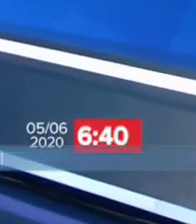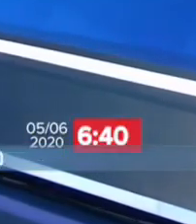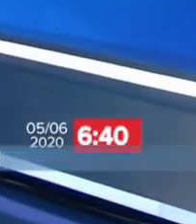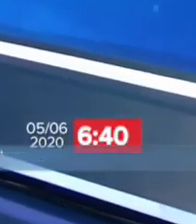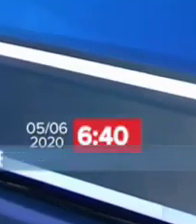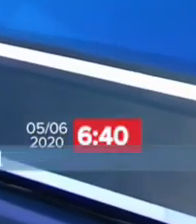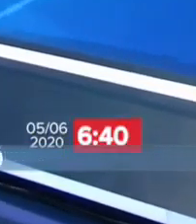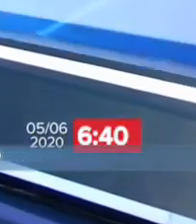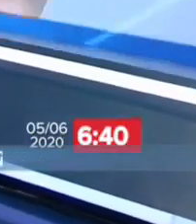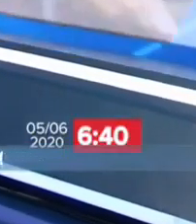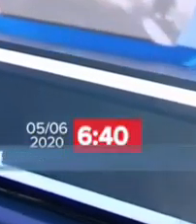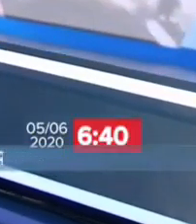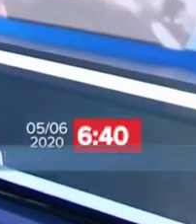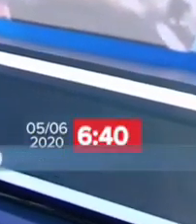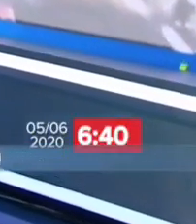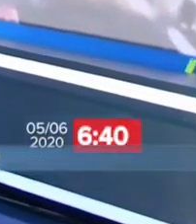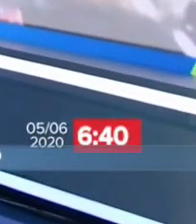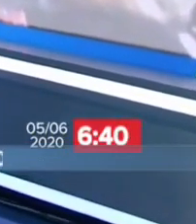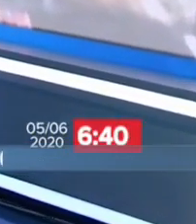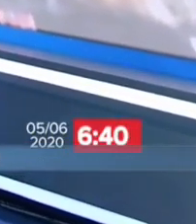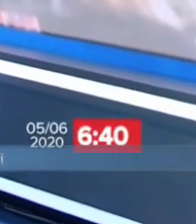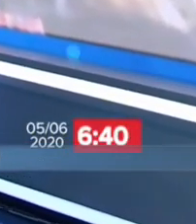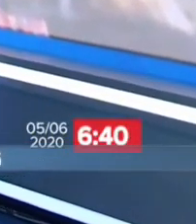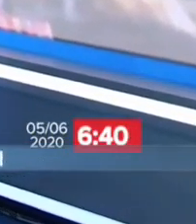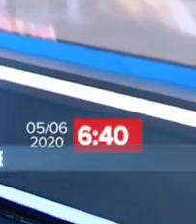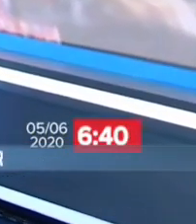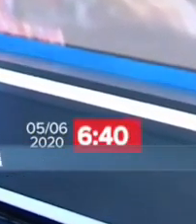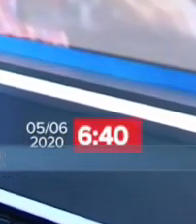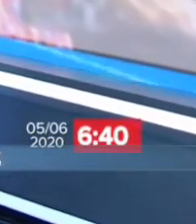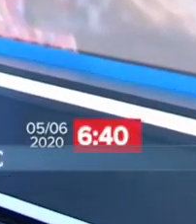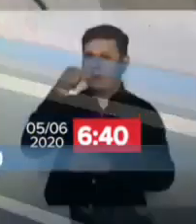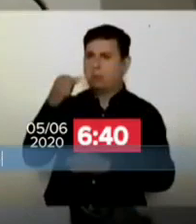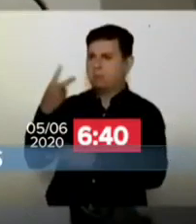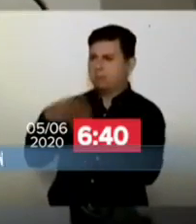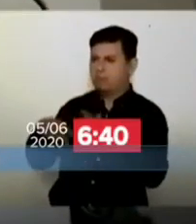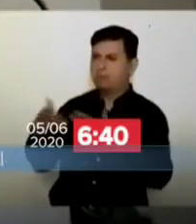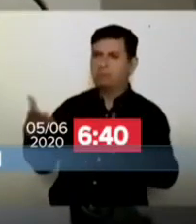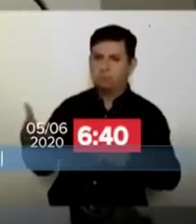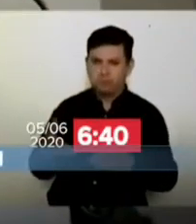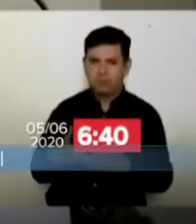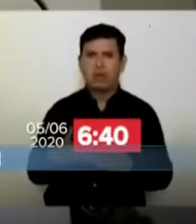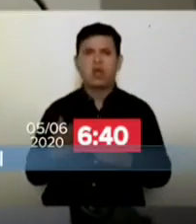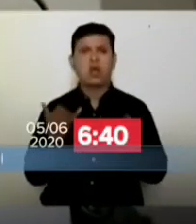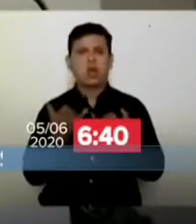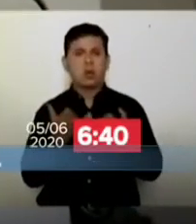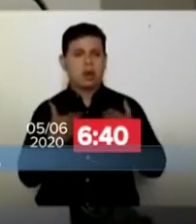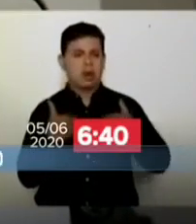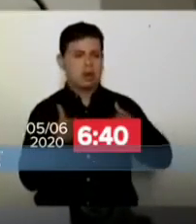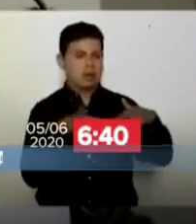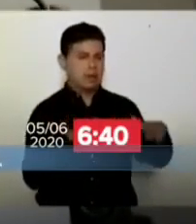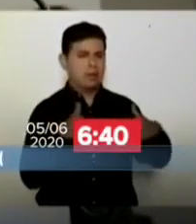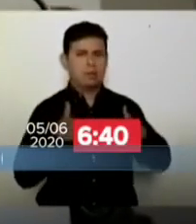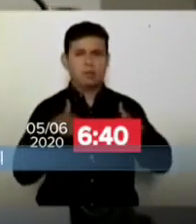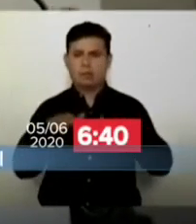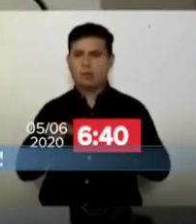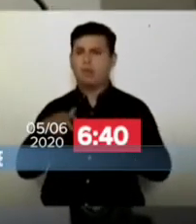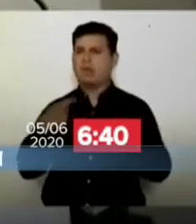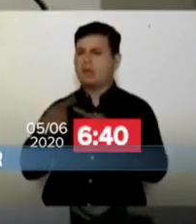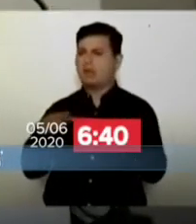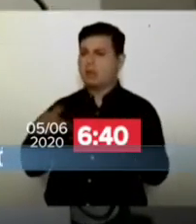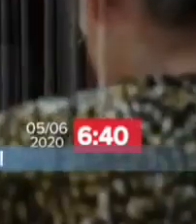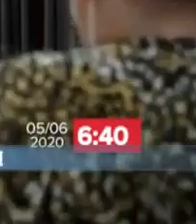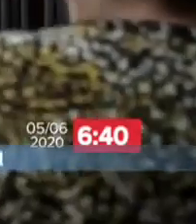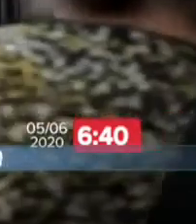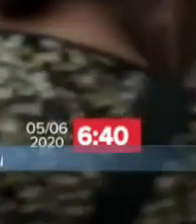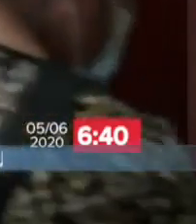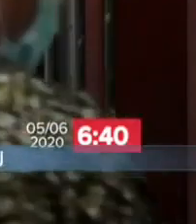Ayer el gobernador de Oaxaca, Alejandro Murat, anunció que el estado quedará en aislamiento total voluntario por un periodo de 10 días hasta el próximo 15 de junio, con